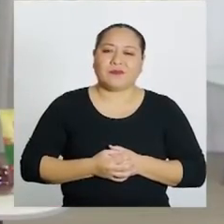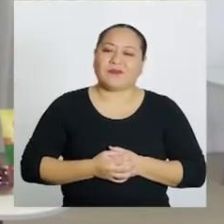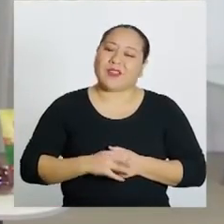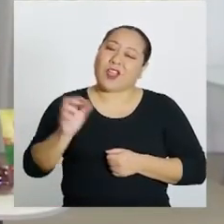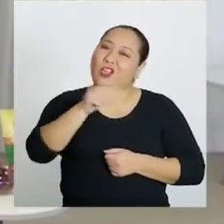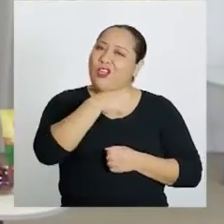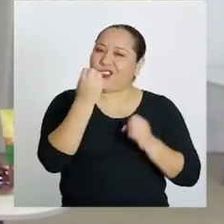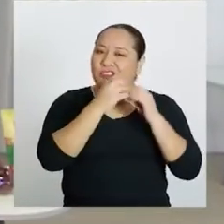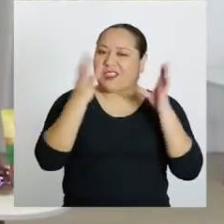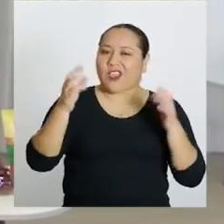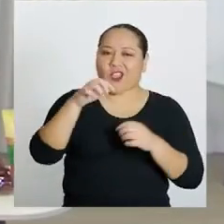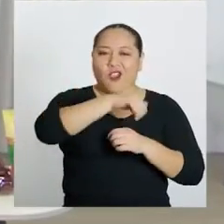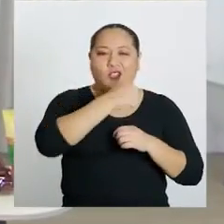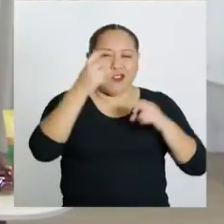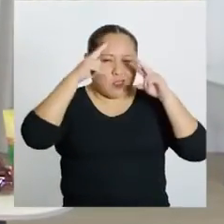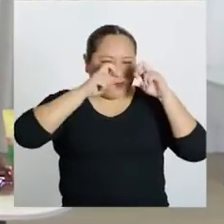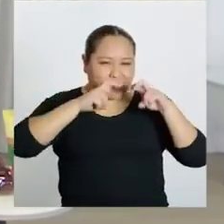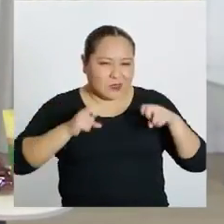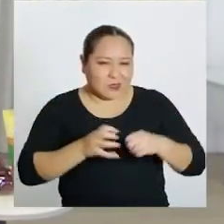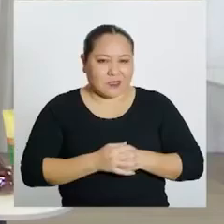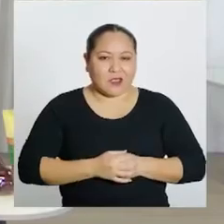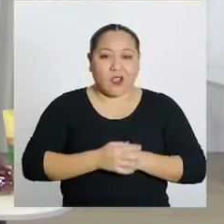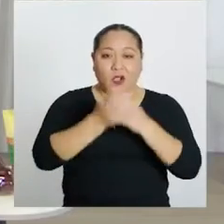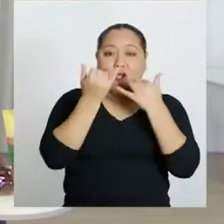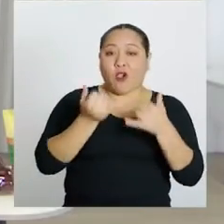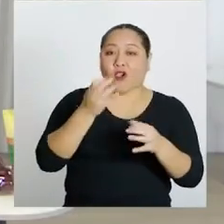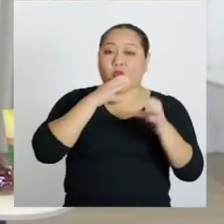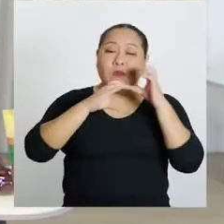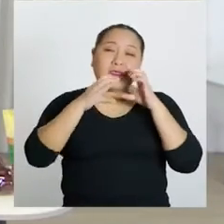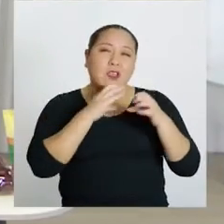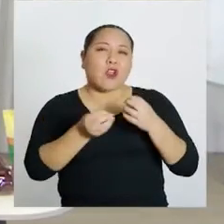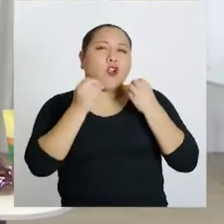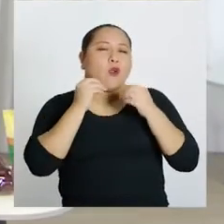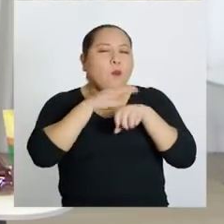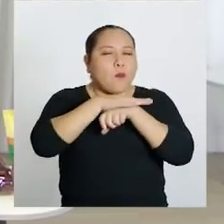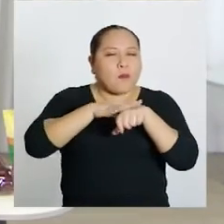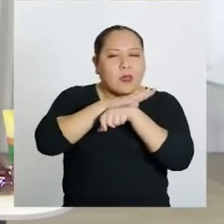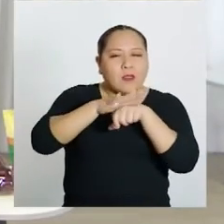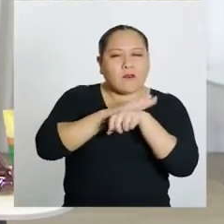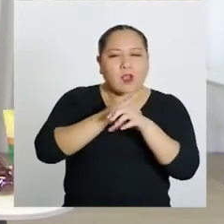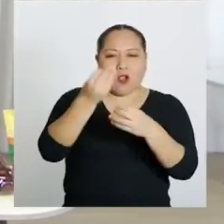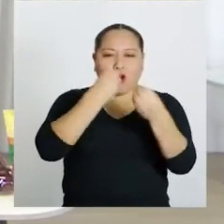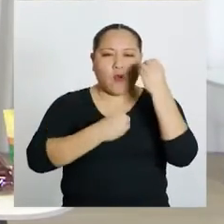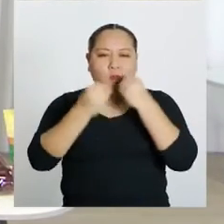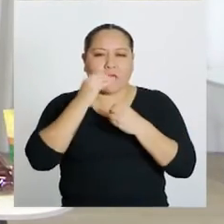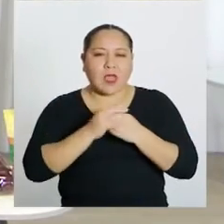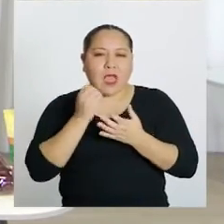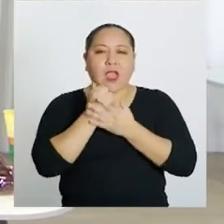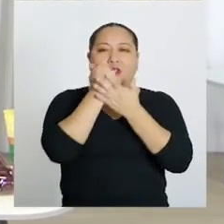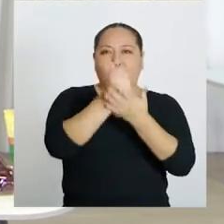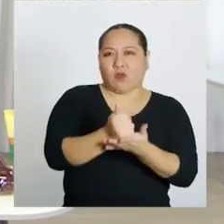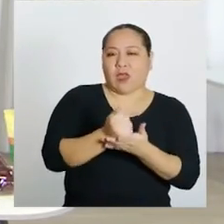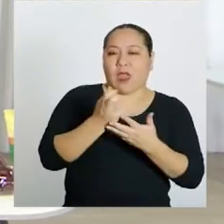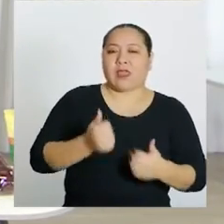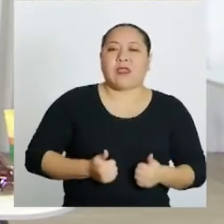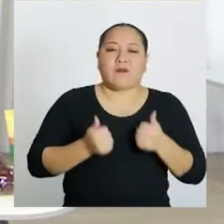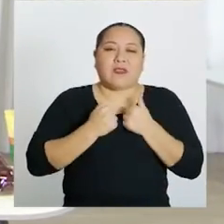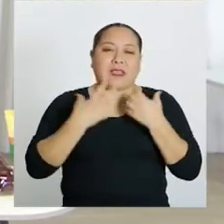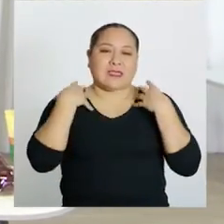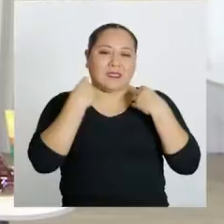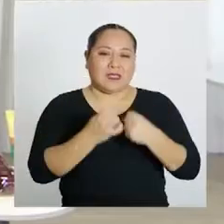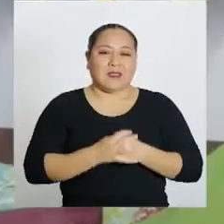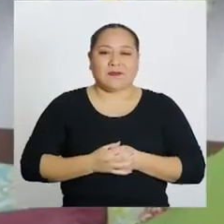Otro día, otra investigación. Hoy hablamos sobre cómo planificar una alimentación que colabore a una vida